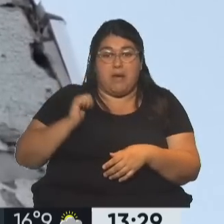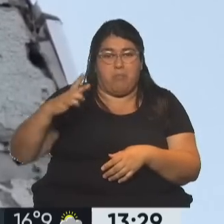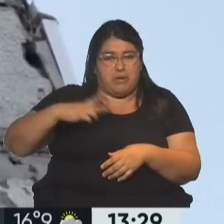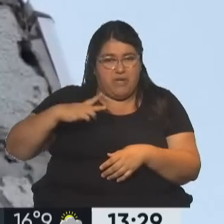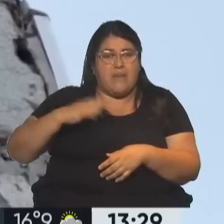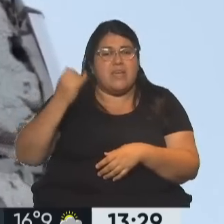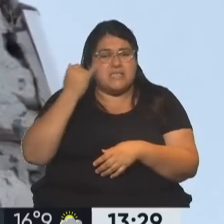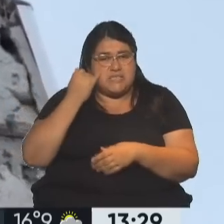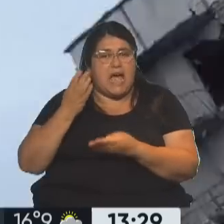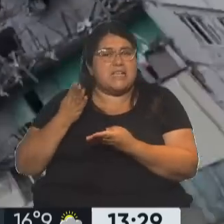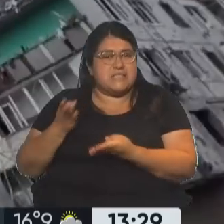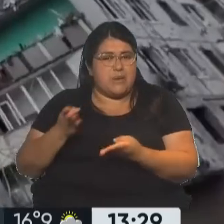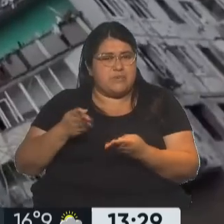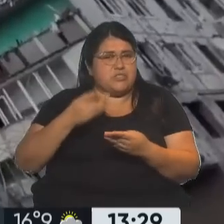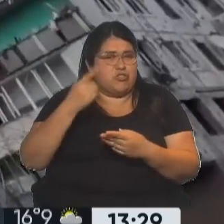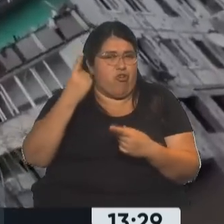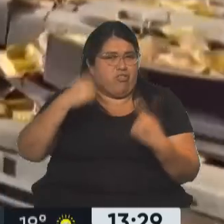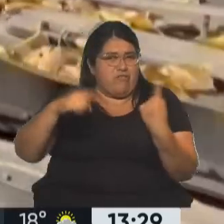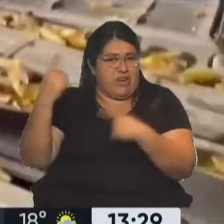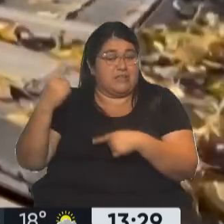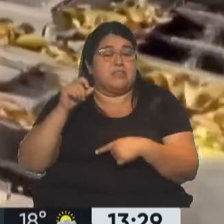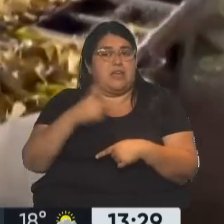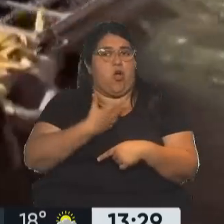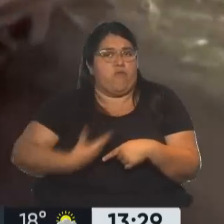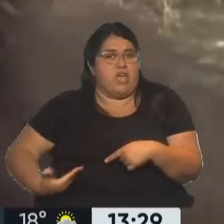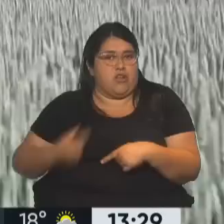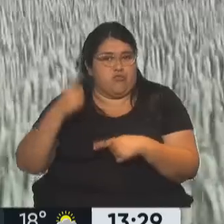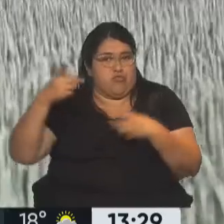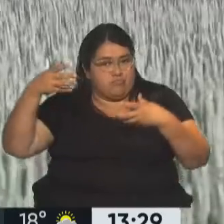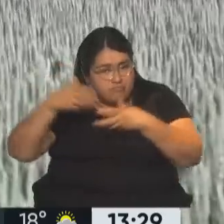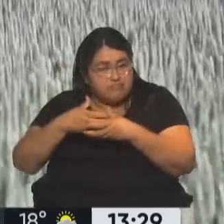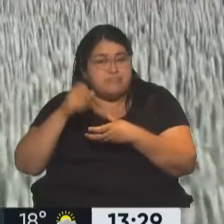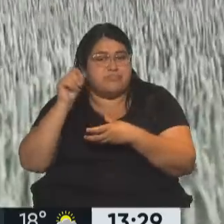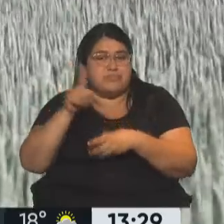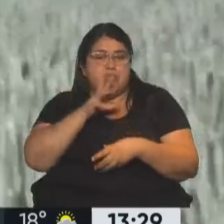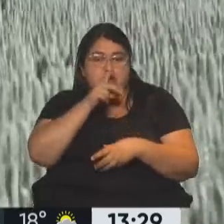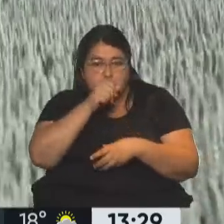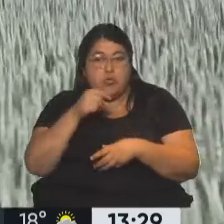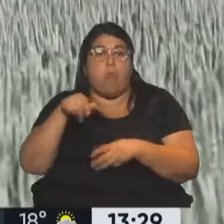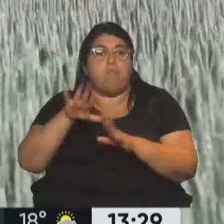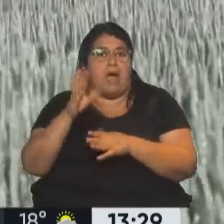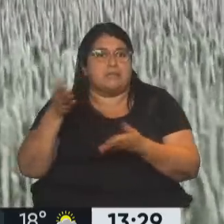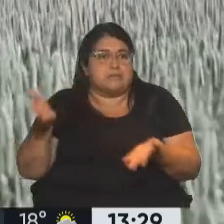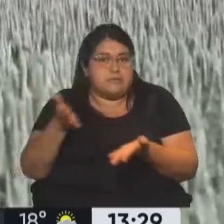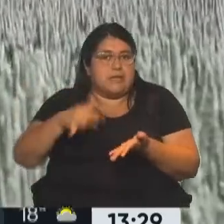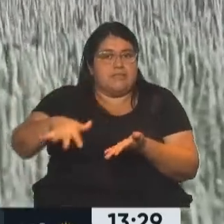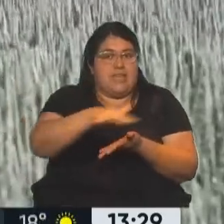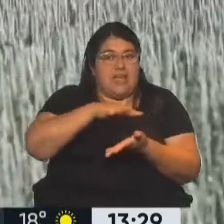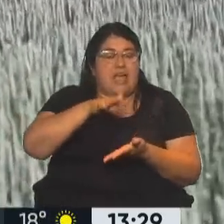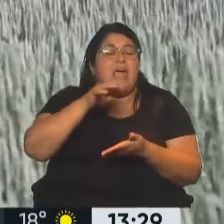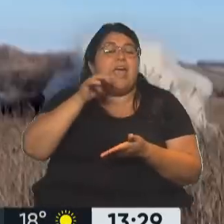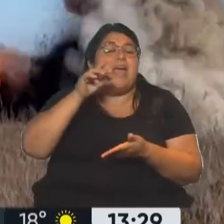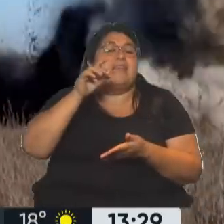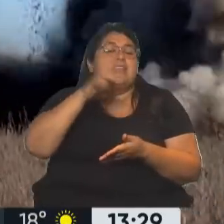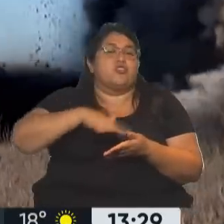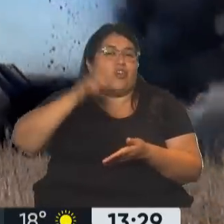al Kremlin desde abril de 2014, cuando estalló el conflicto separatista alentado por Moscú en el este de Ucrania, poco después de la